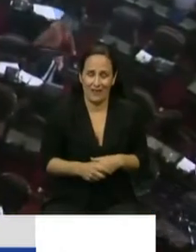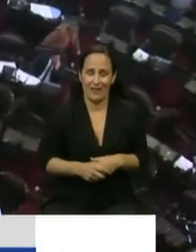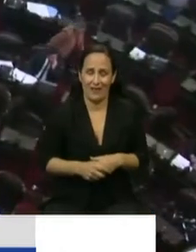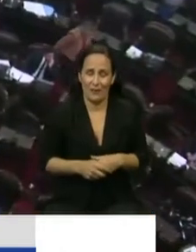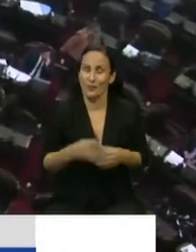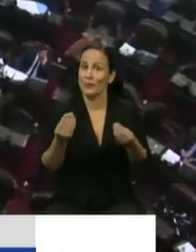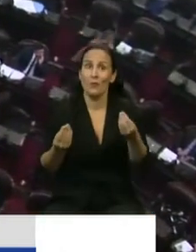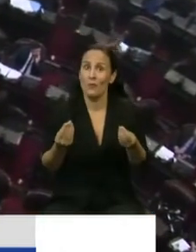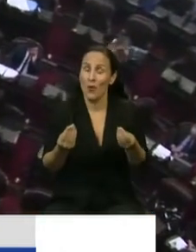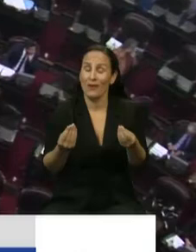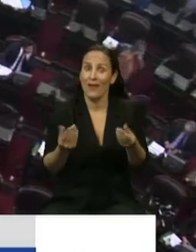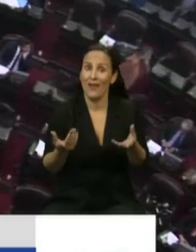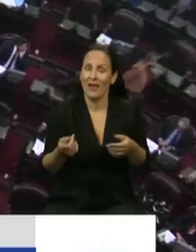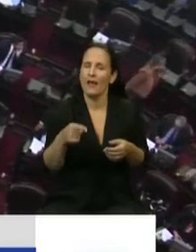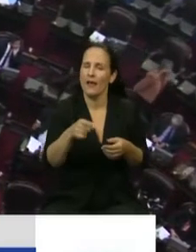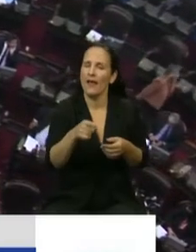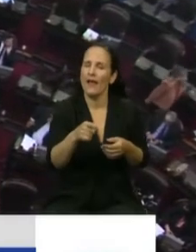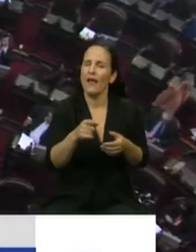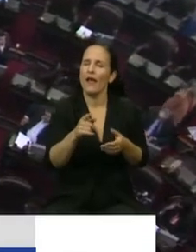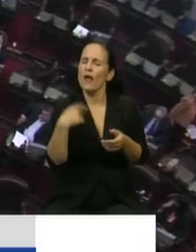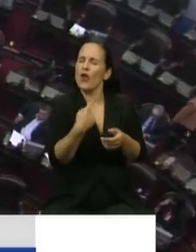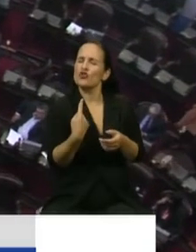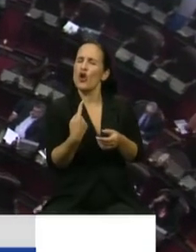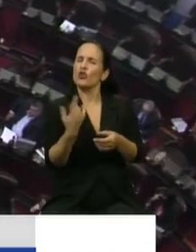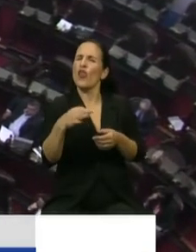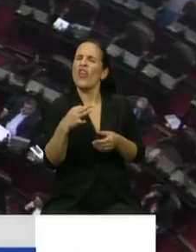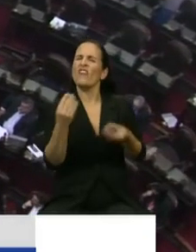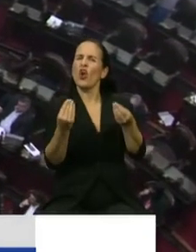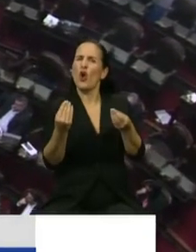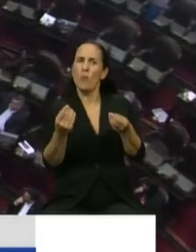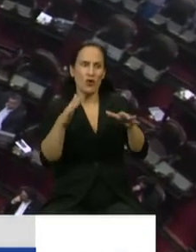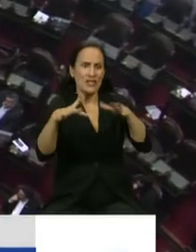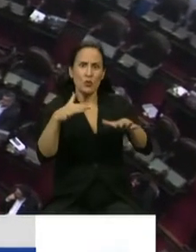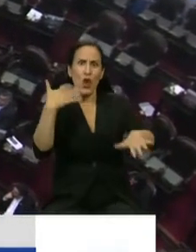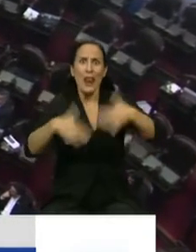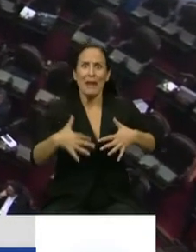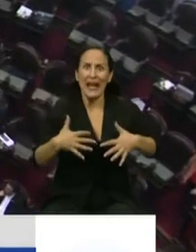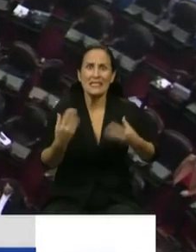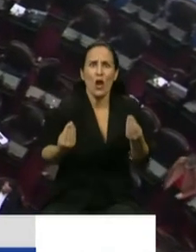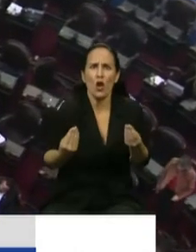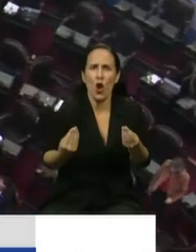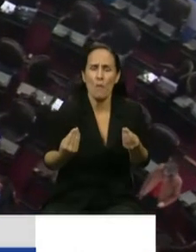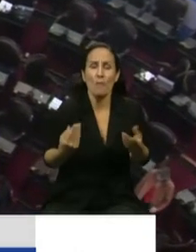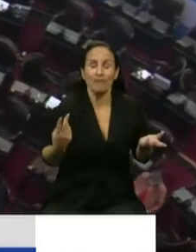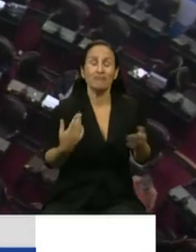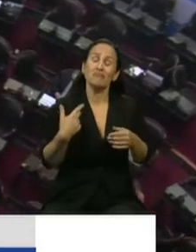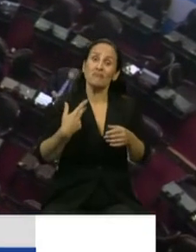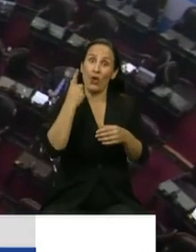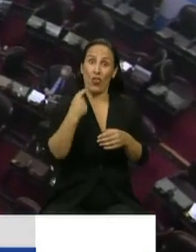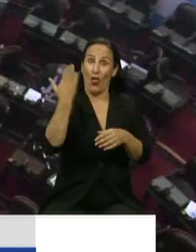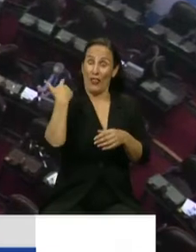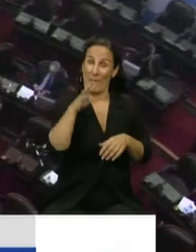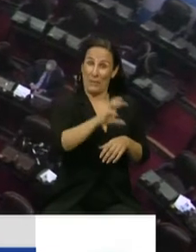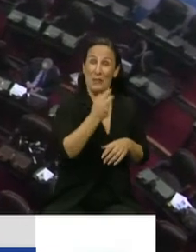eso hace a la consideración de cómo tenemos que actuar ante una emergencia como esta. Hace dos días yo venía viajando desde